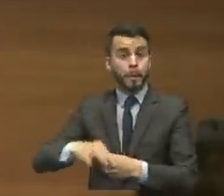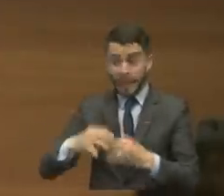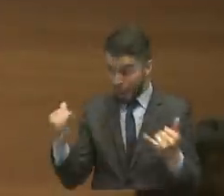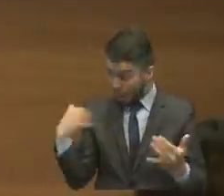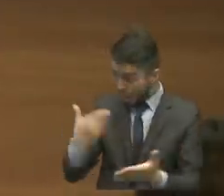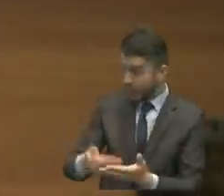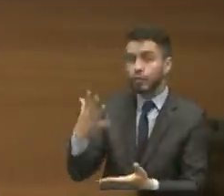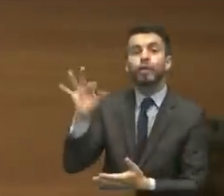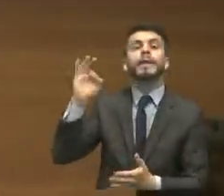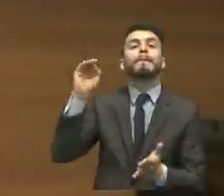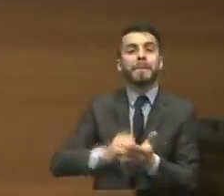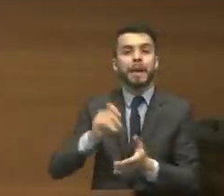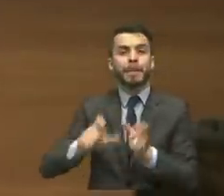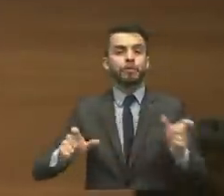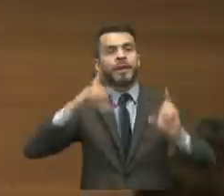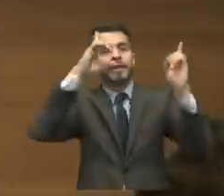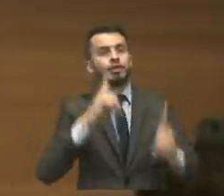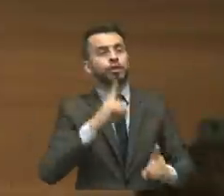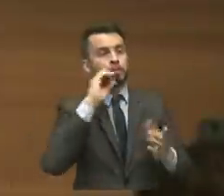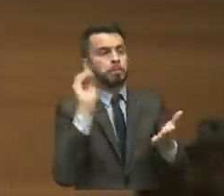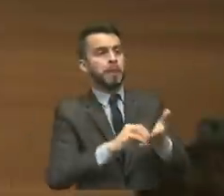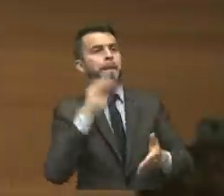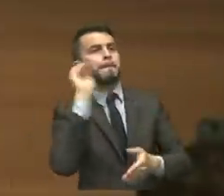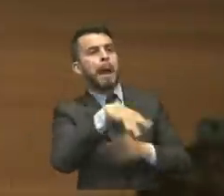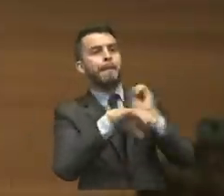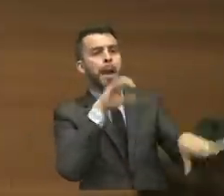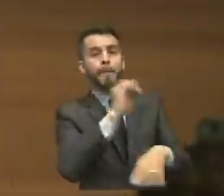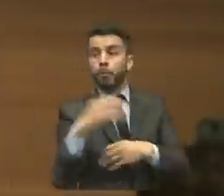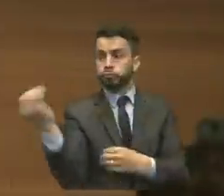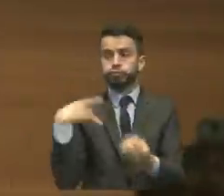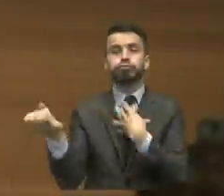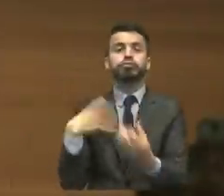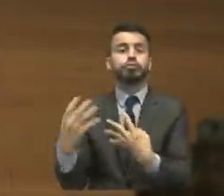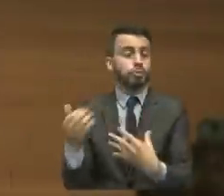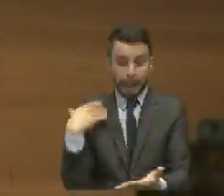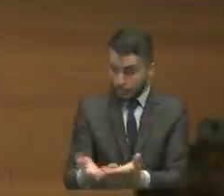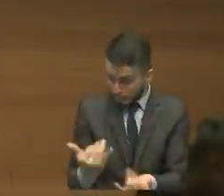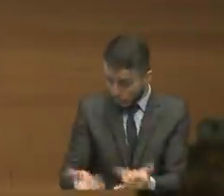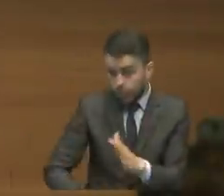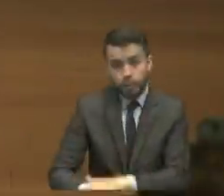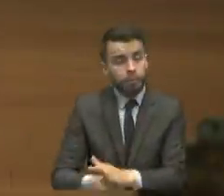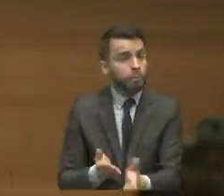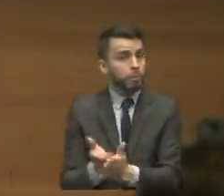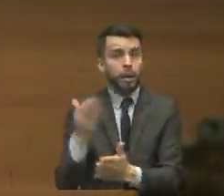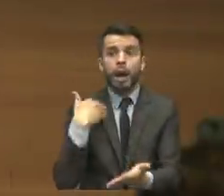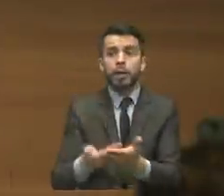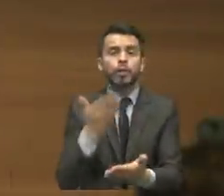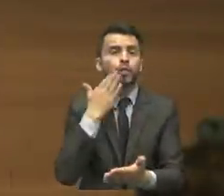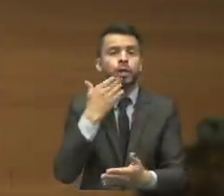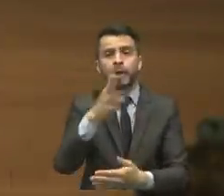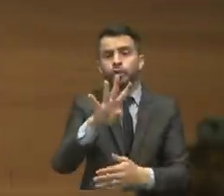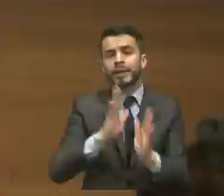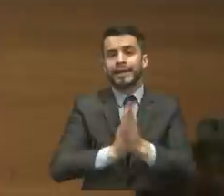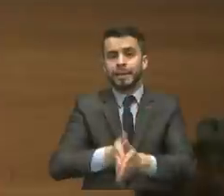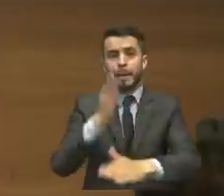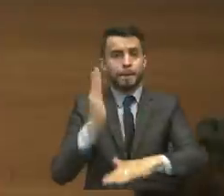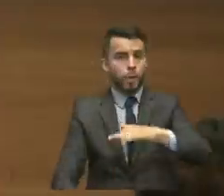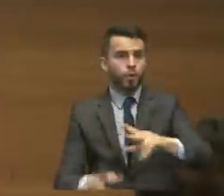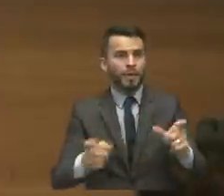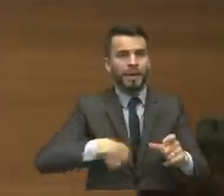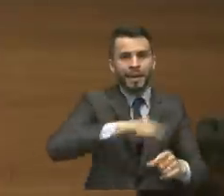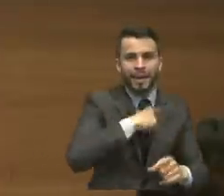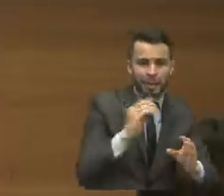ahora, ha sido influyente y decisoria, y así seguirá siendo hasta el 14 de diciembre, cuando terminemos el proceso de